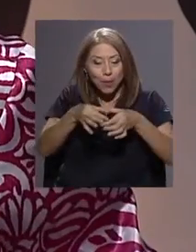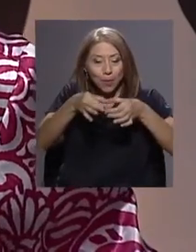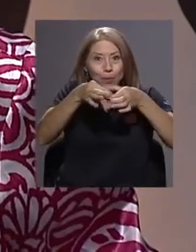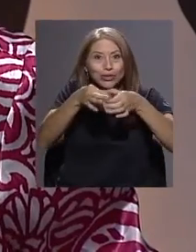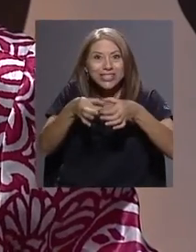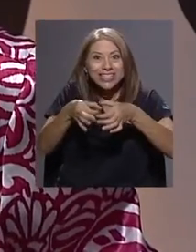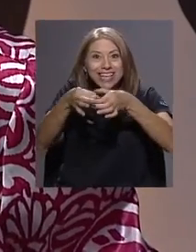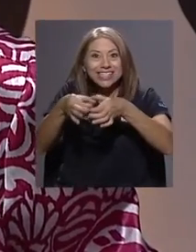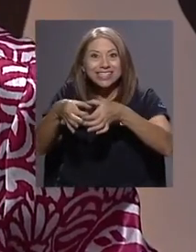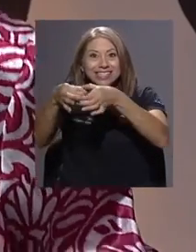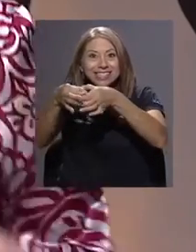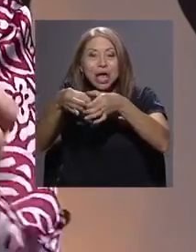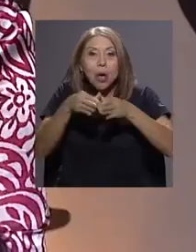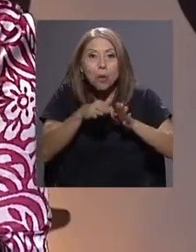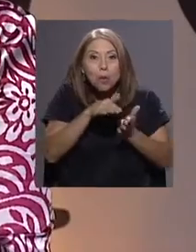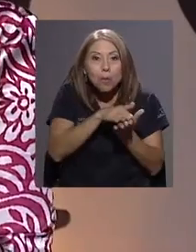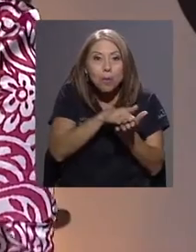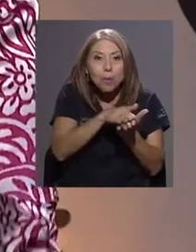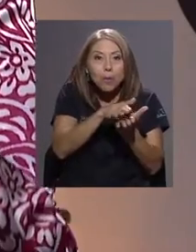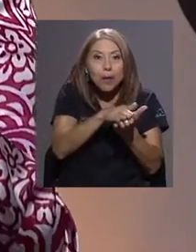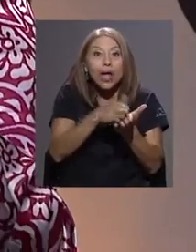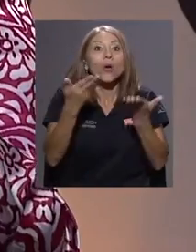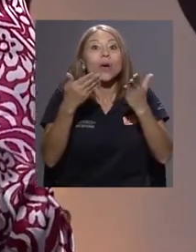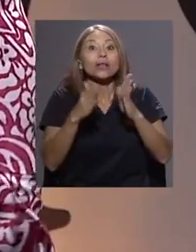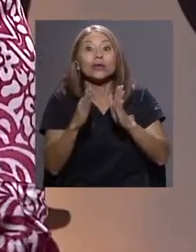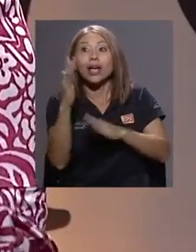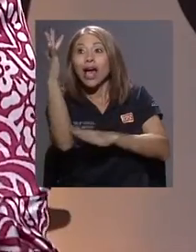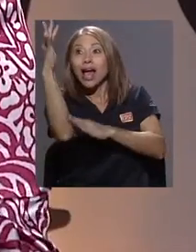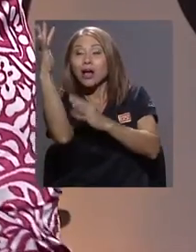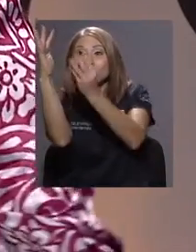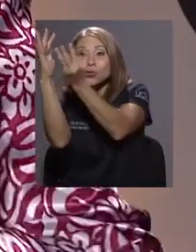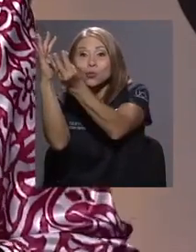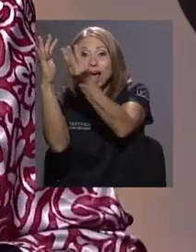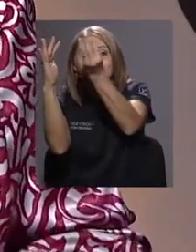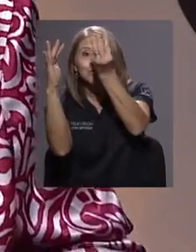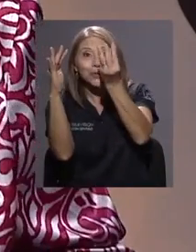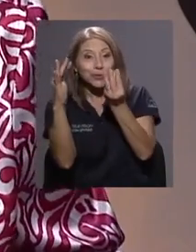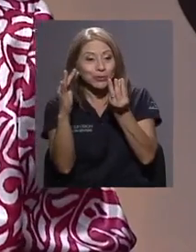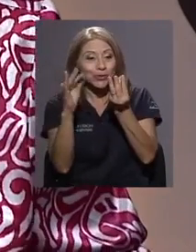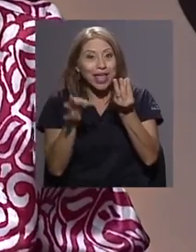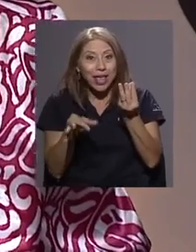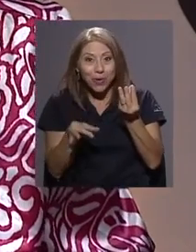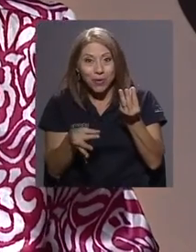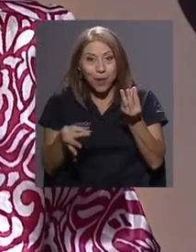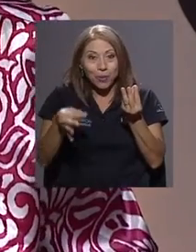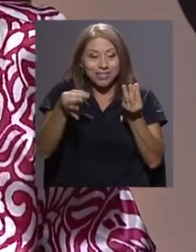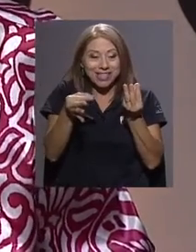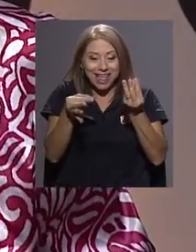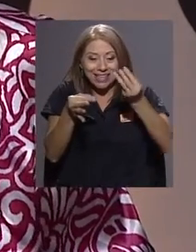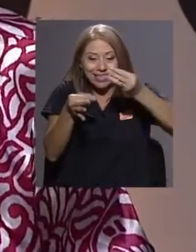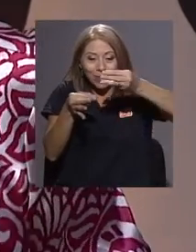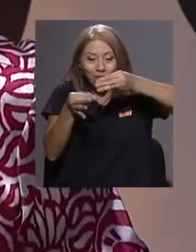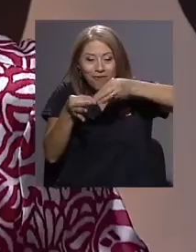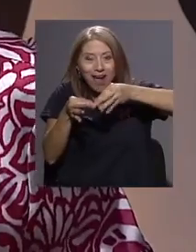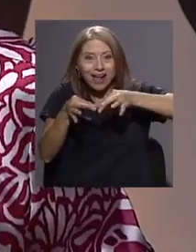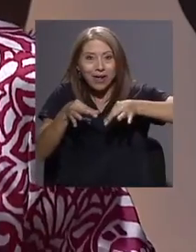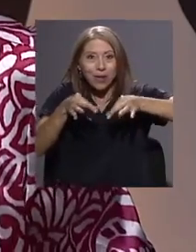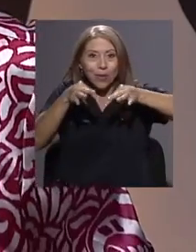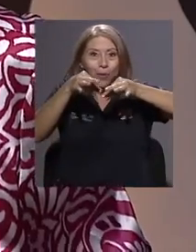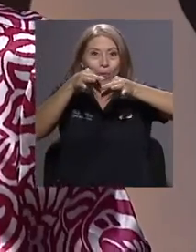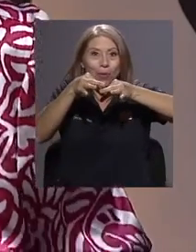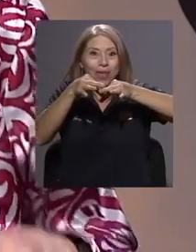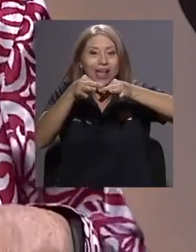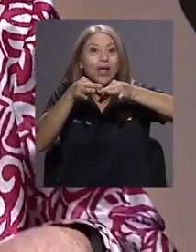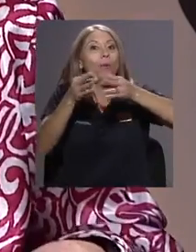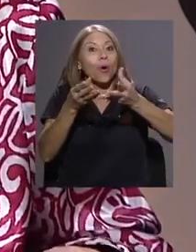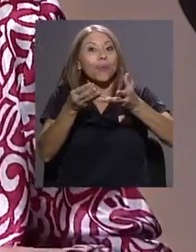cuando los durando ya estaban grandes los metía en una acaba durando en una bolsita de celofán para que la lluvia